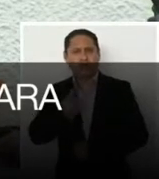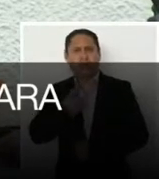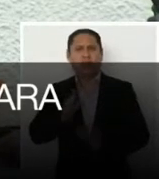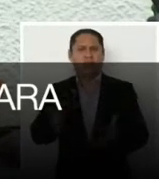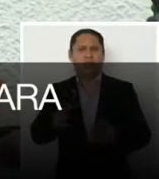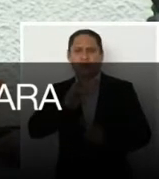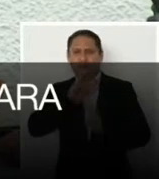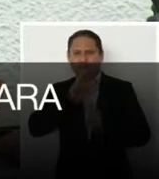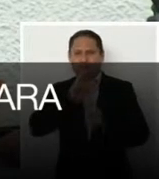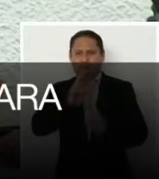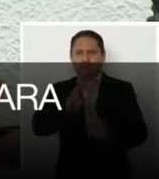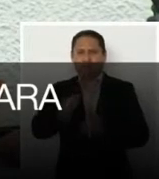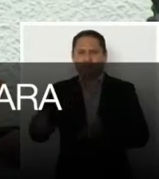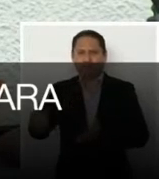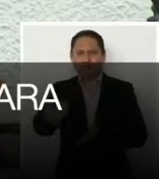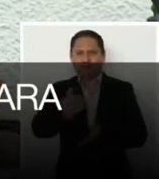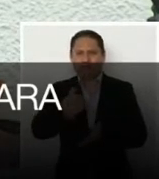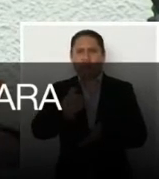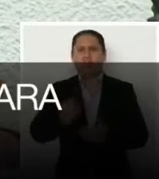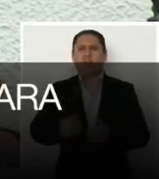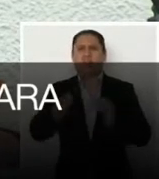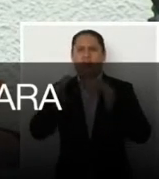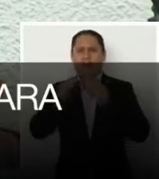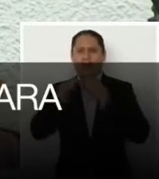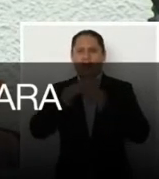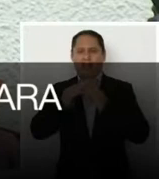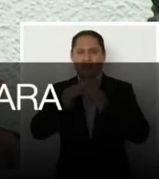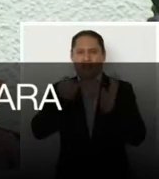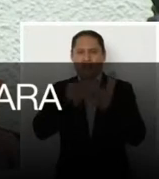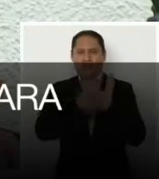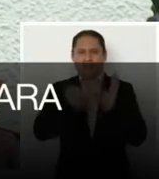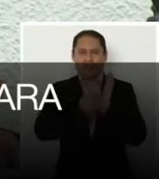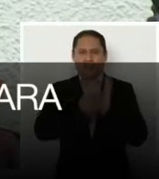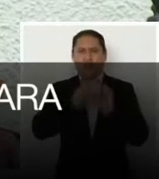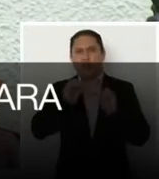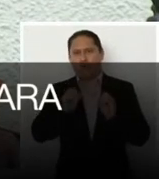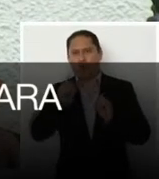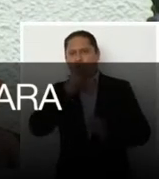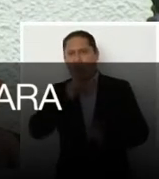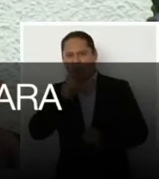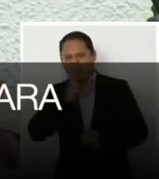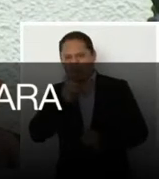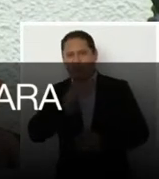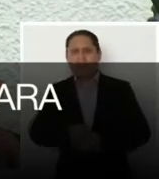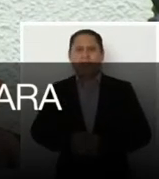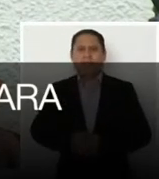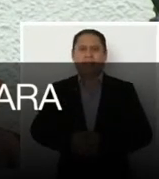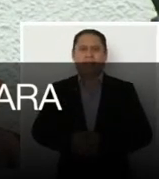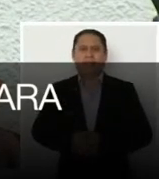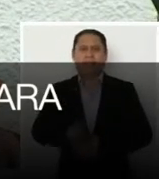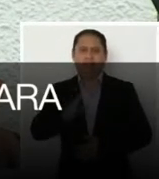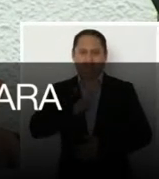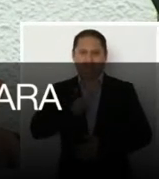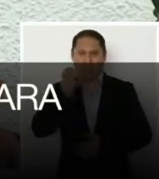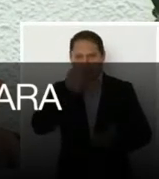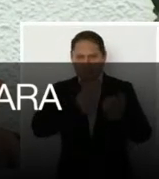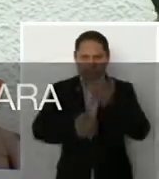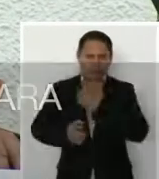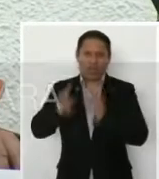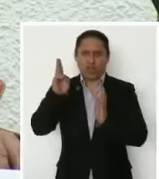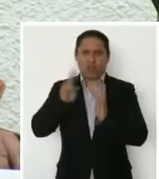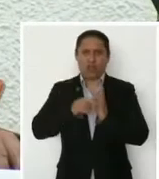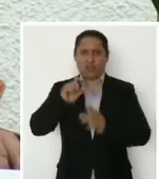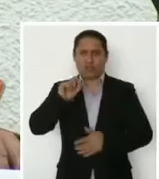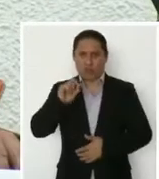gusten puedan aprovechar las ofertas del Buen Fin. Así lo dio a conocer pues el secretario de Hacienda,